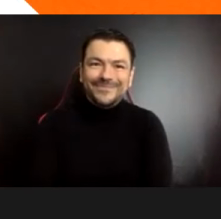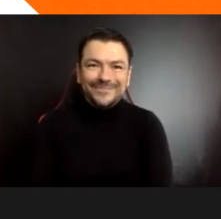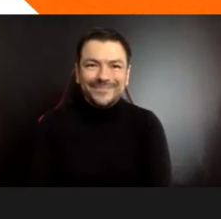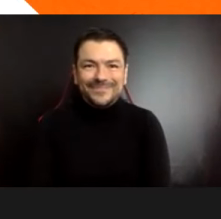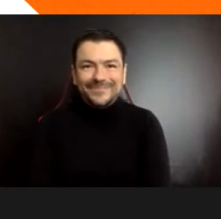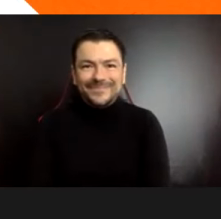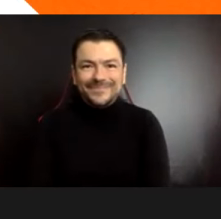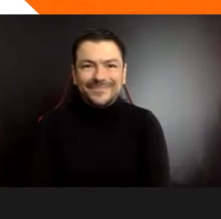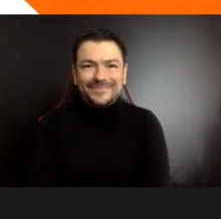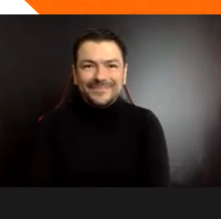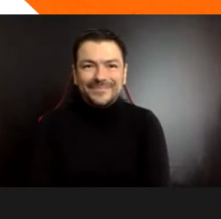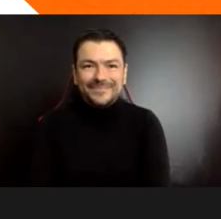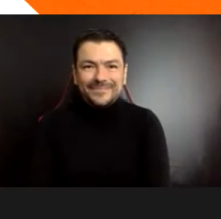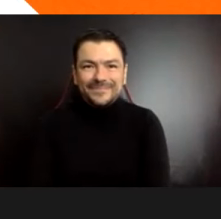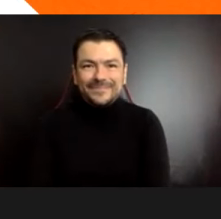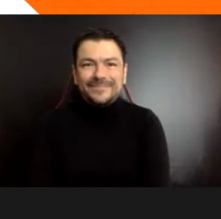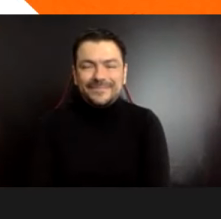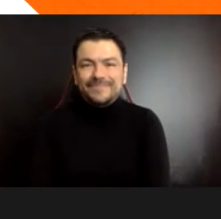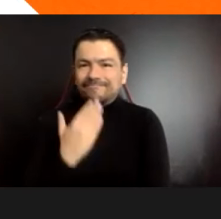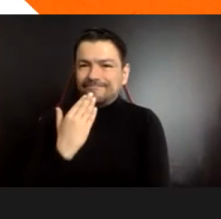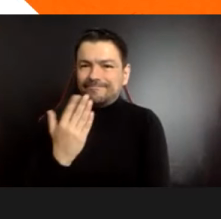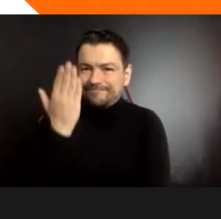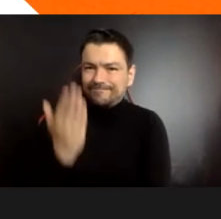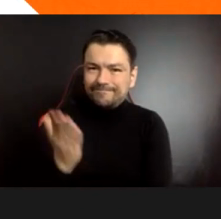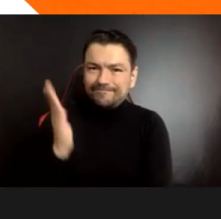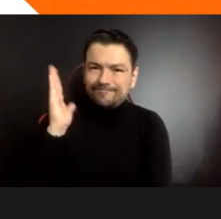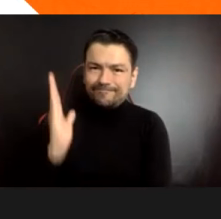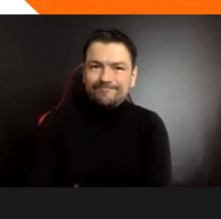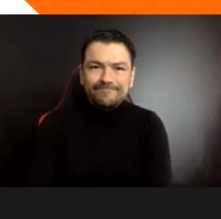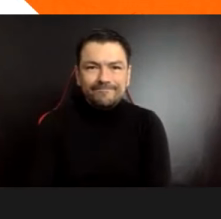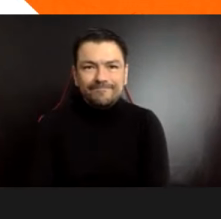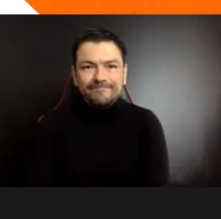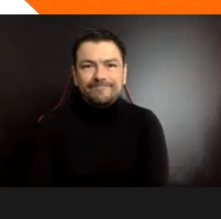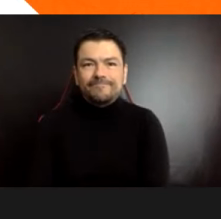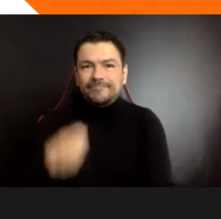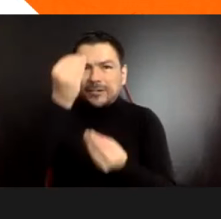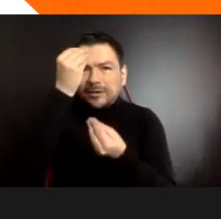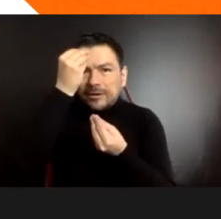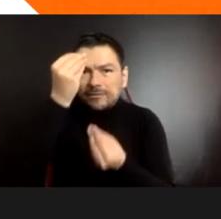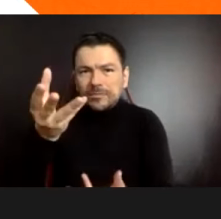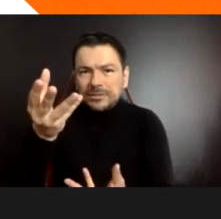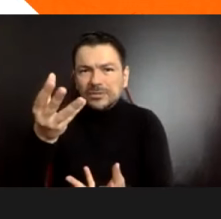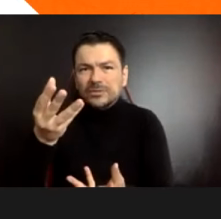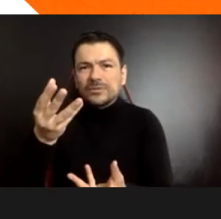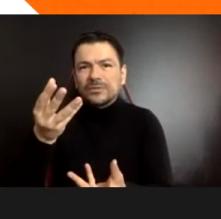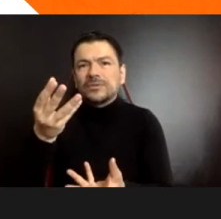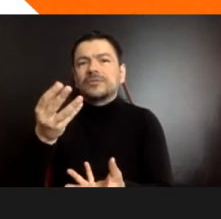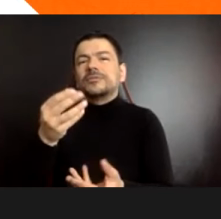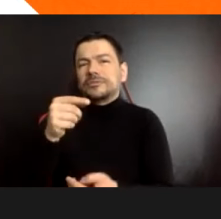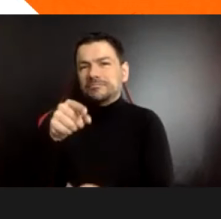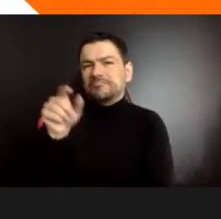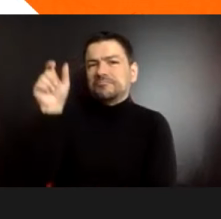Ahora voy a pasársela a Ciro Ugarte, quien es uno de nuestros directores en